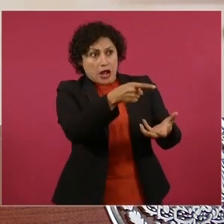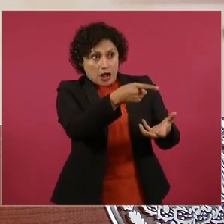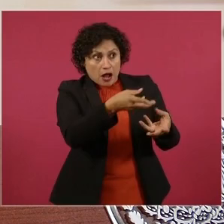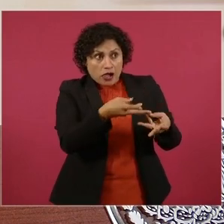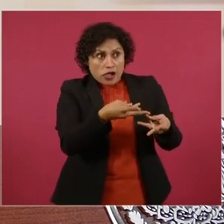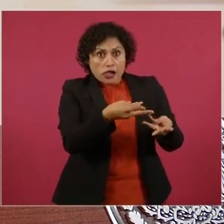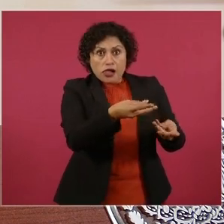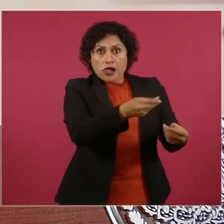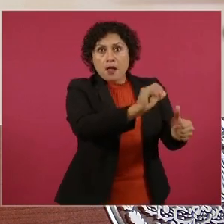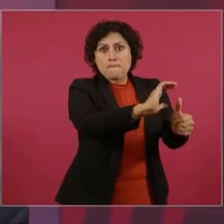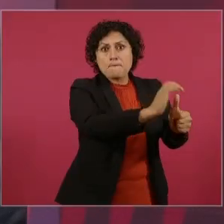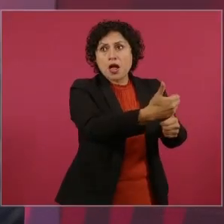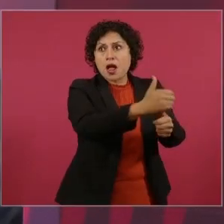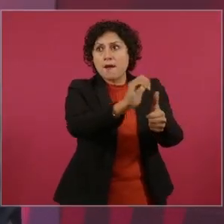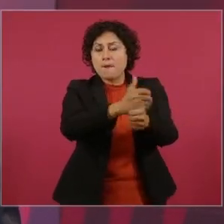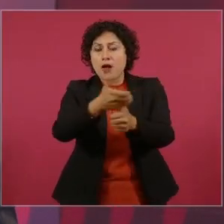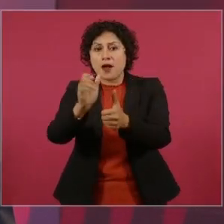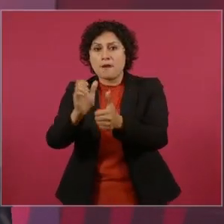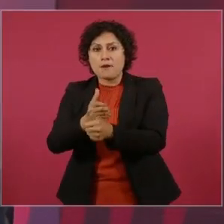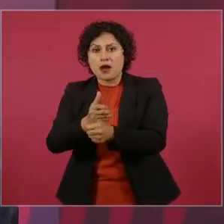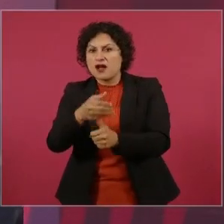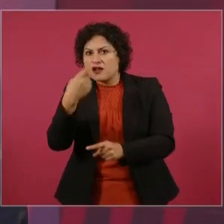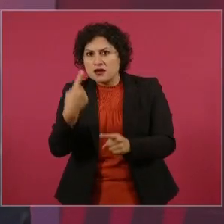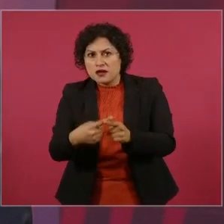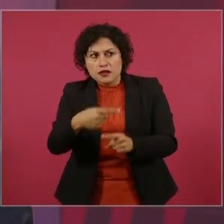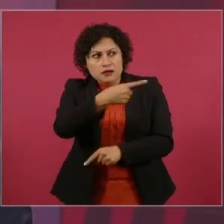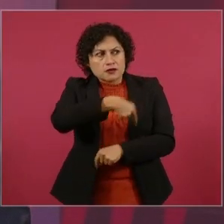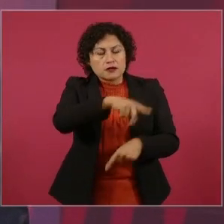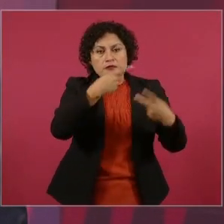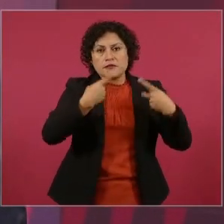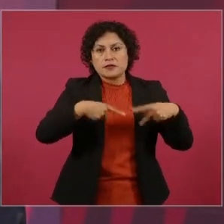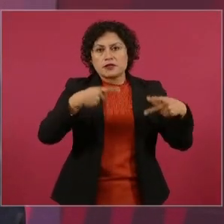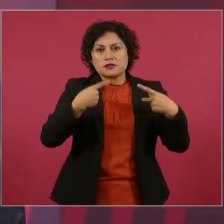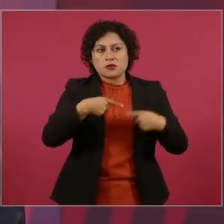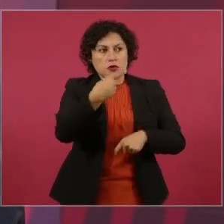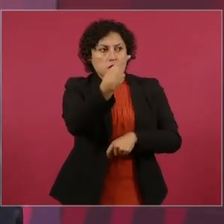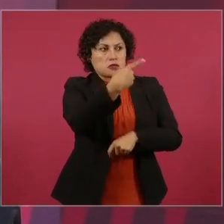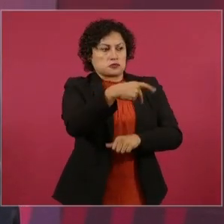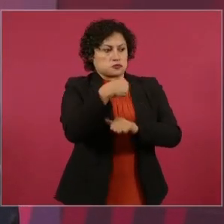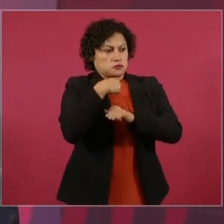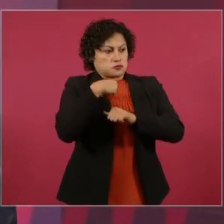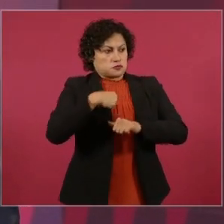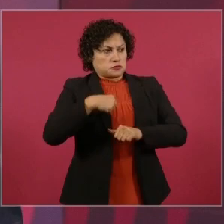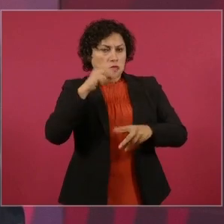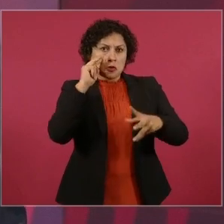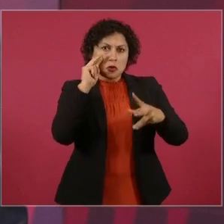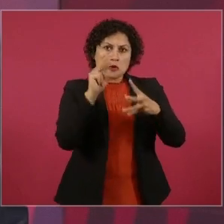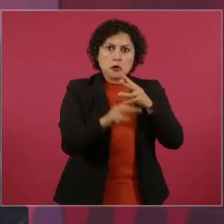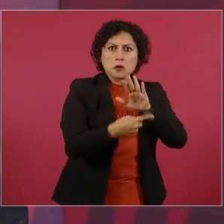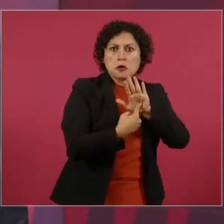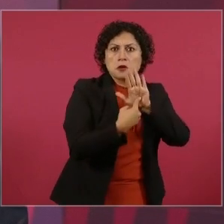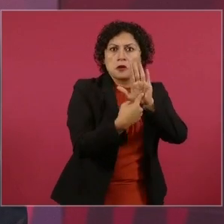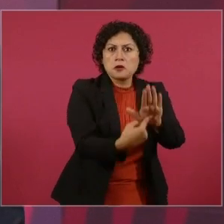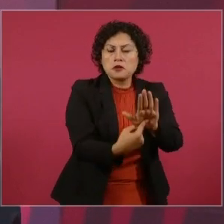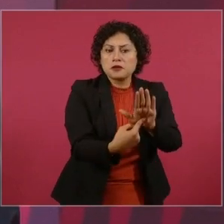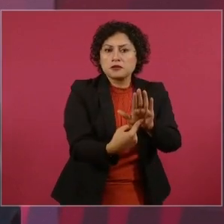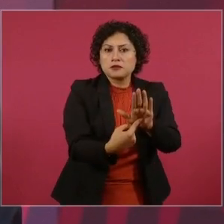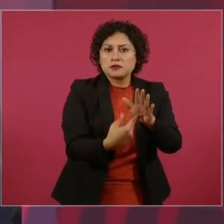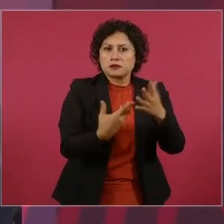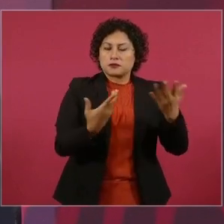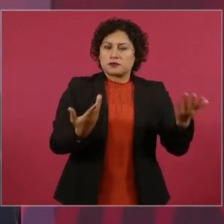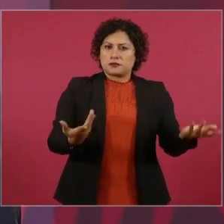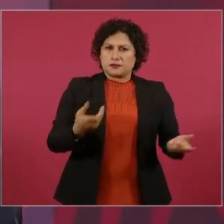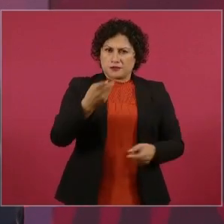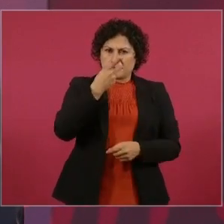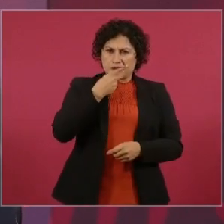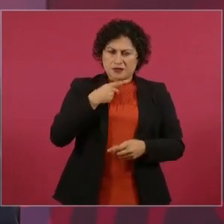encargados de la transparencia que tiene que ver la transparencia pues